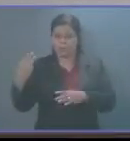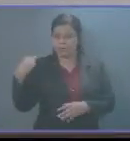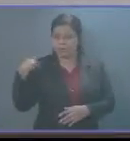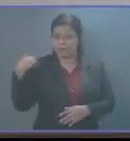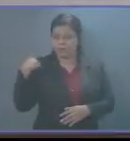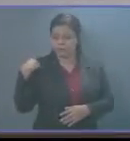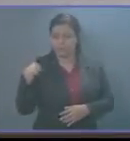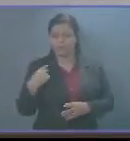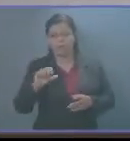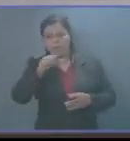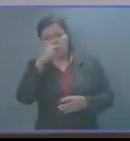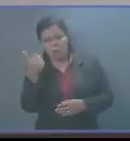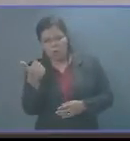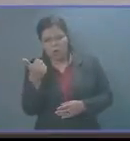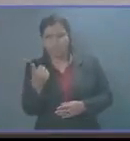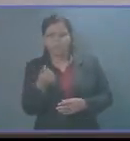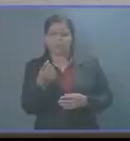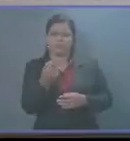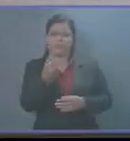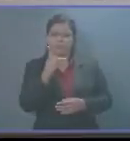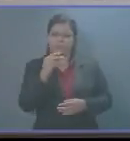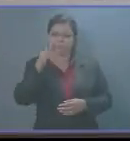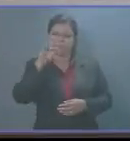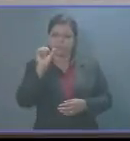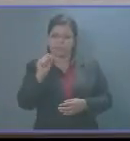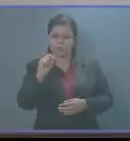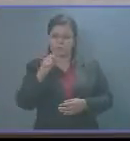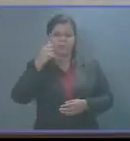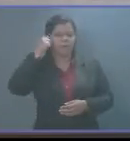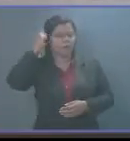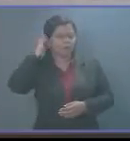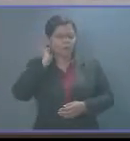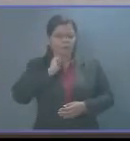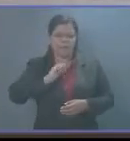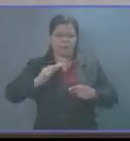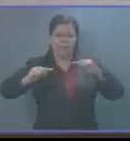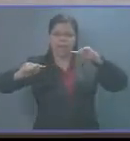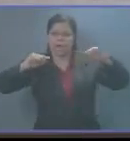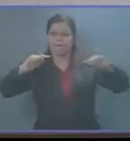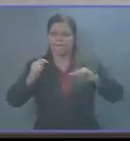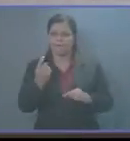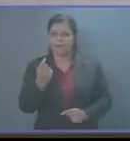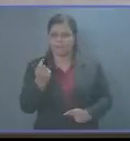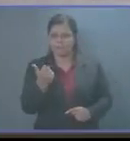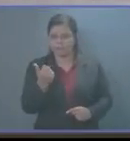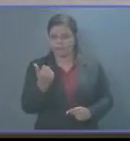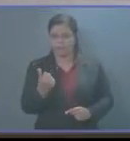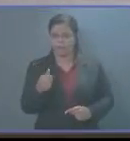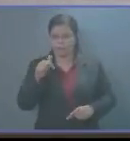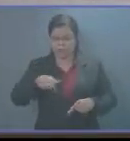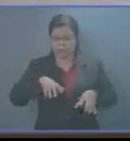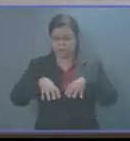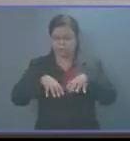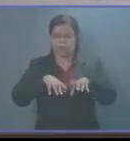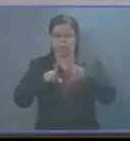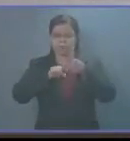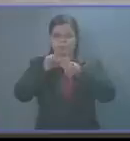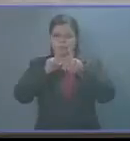Comisionado Douglas Omar García Funes, jefe de la Delegación Policial del Departamento de Santa